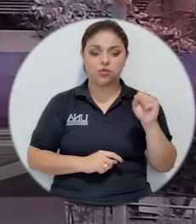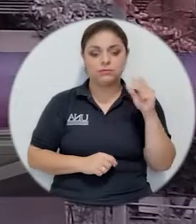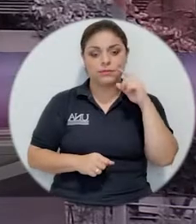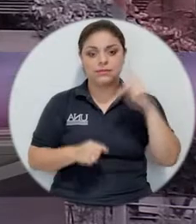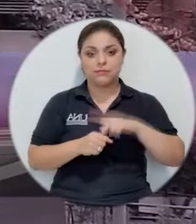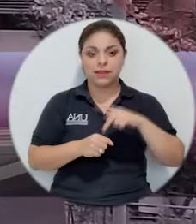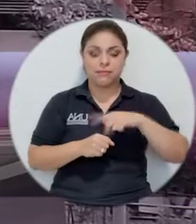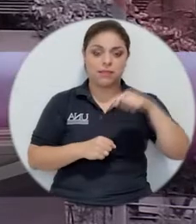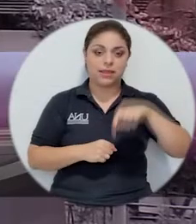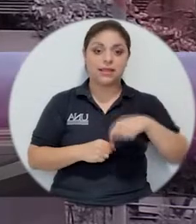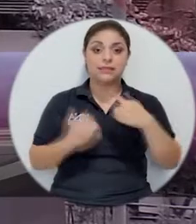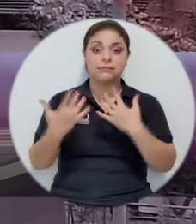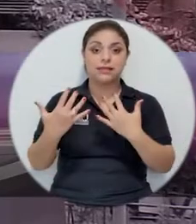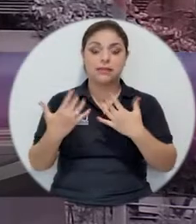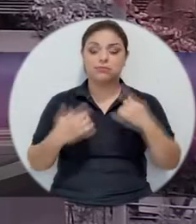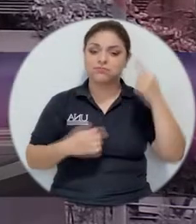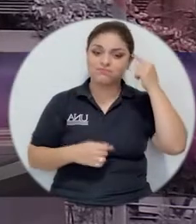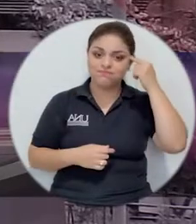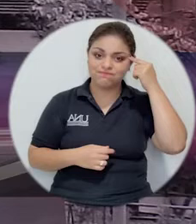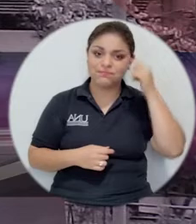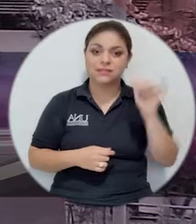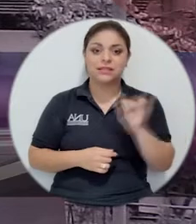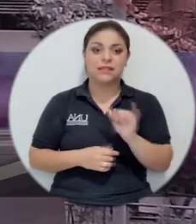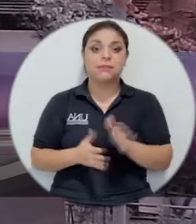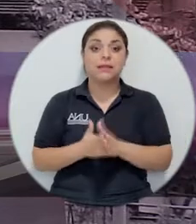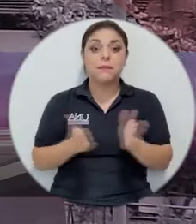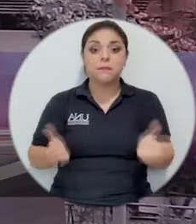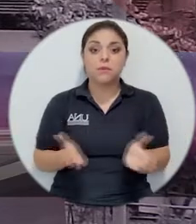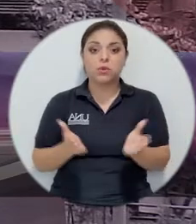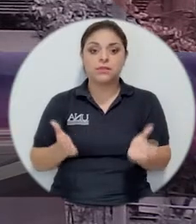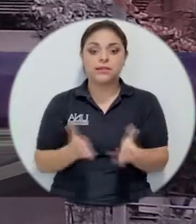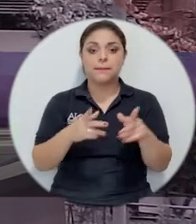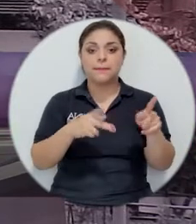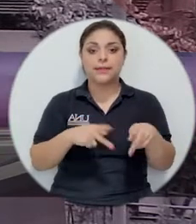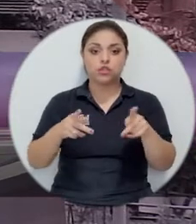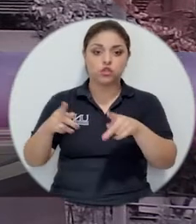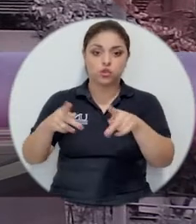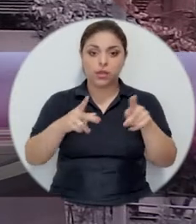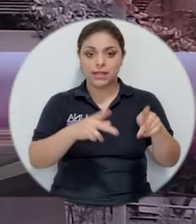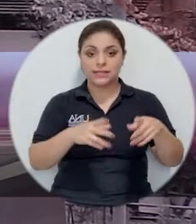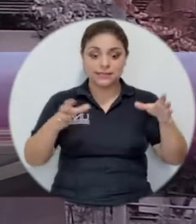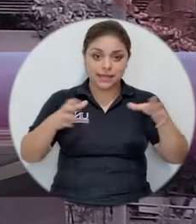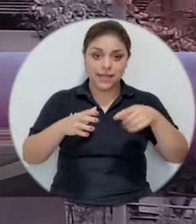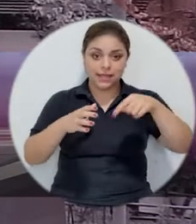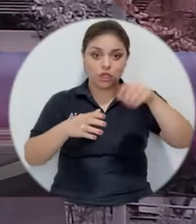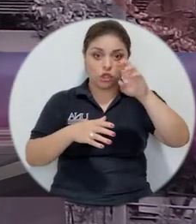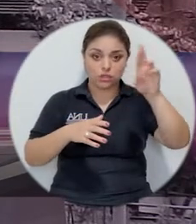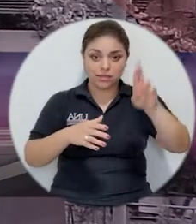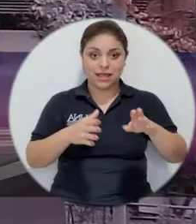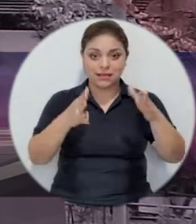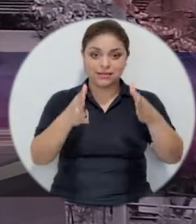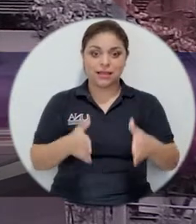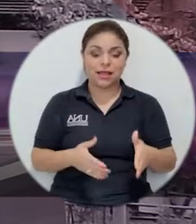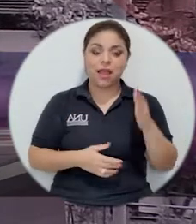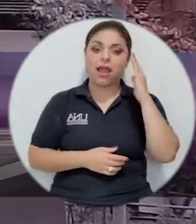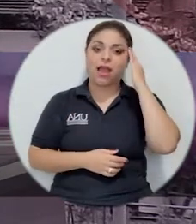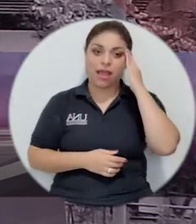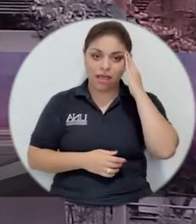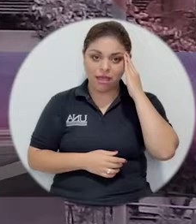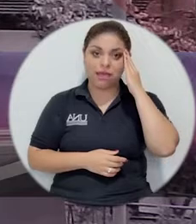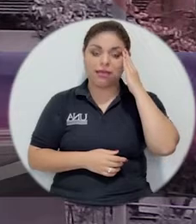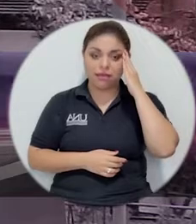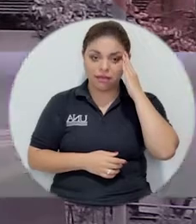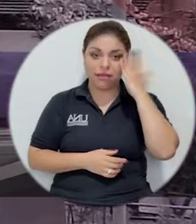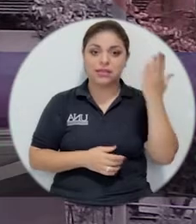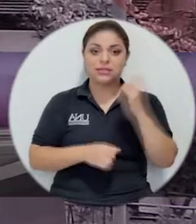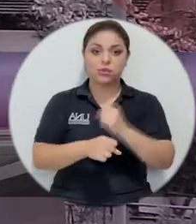Una Mirada. Esperamos que esta reflexión también impulse a que todas las personas que formamos parte de este país tomemos conciencia de que